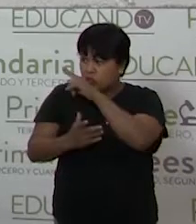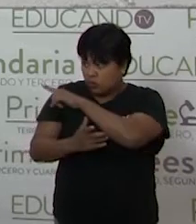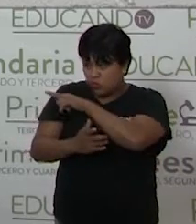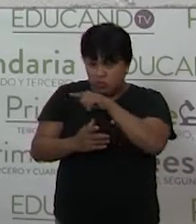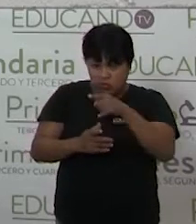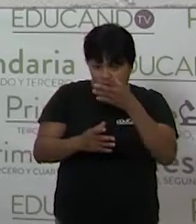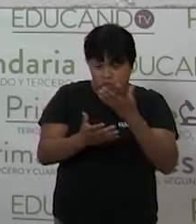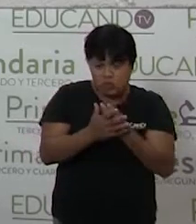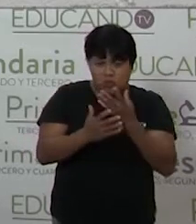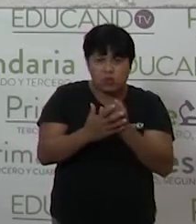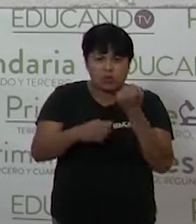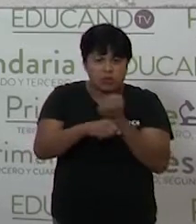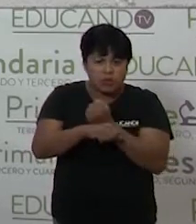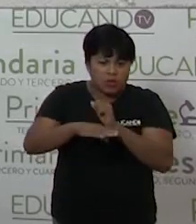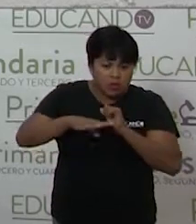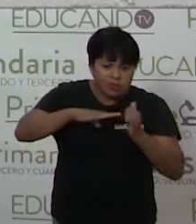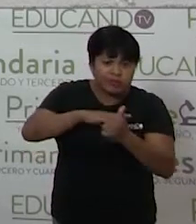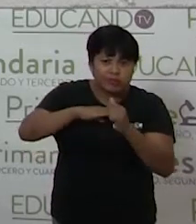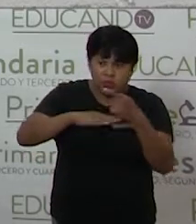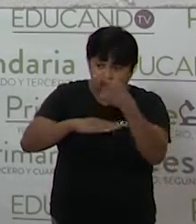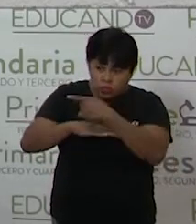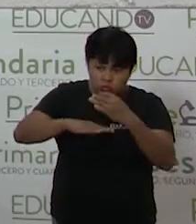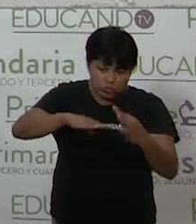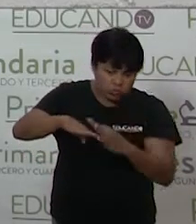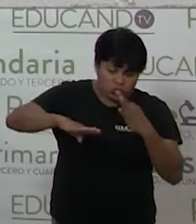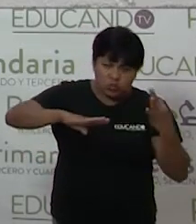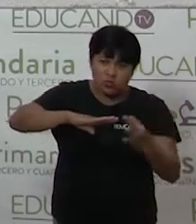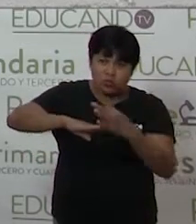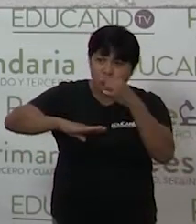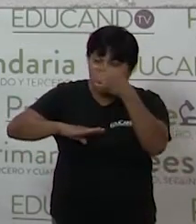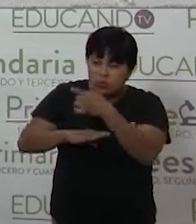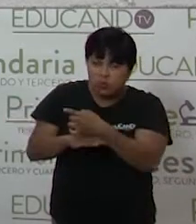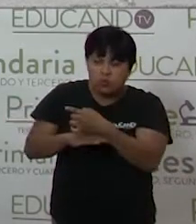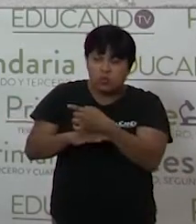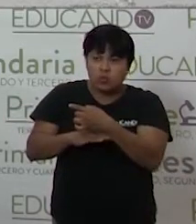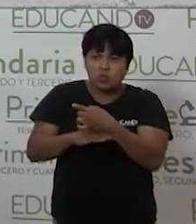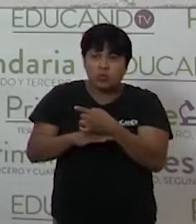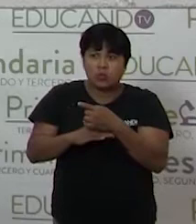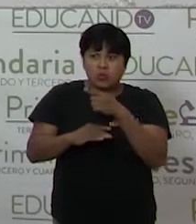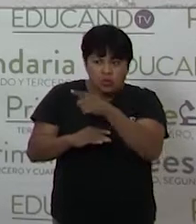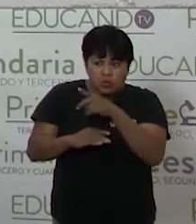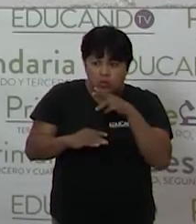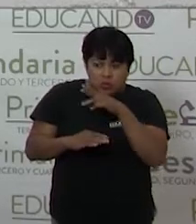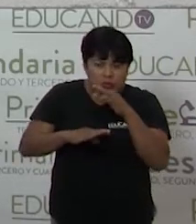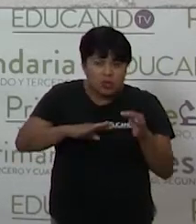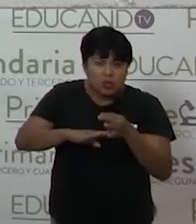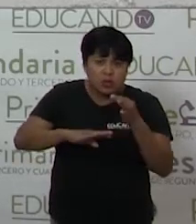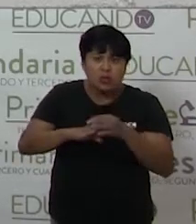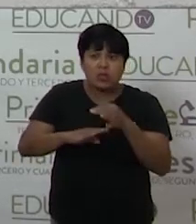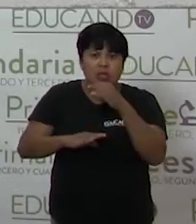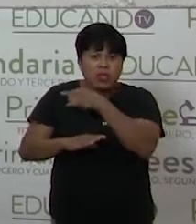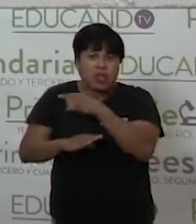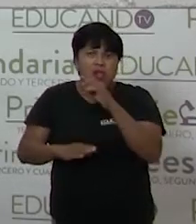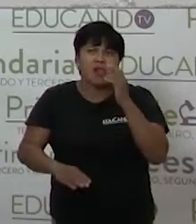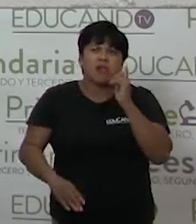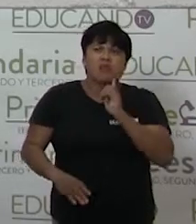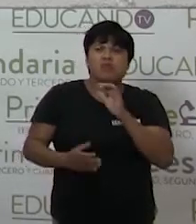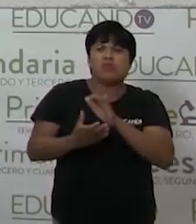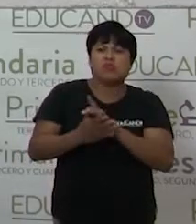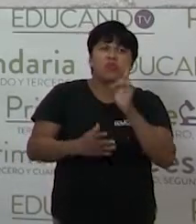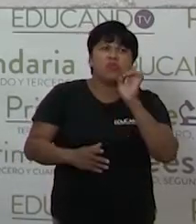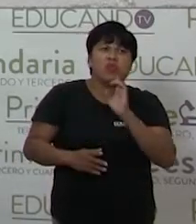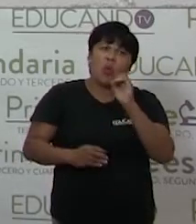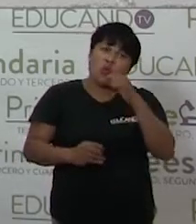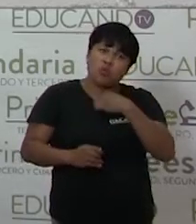mujer si había sido ella la que los había conocido y ante su negativa trató de recordar